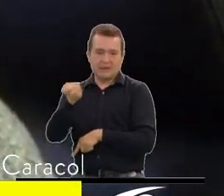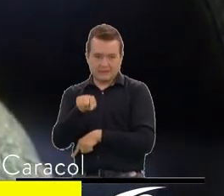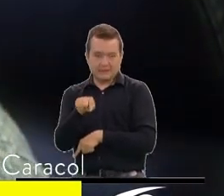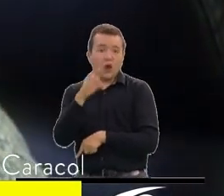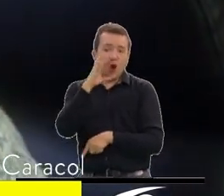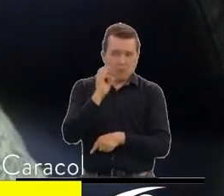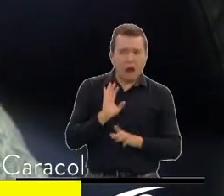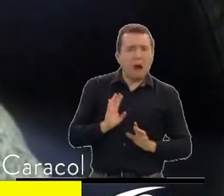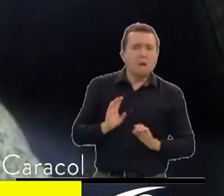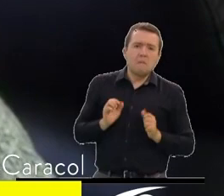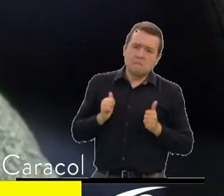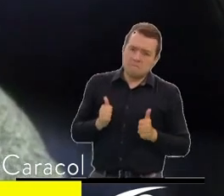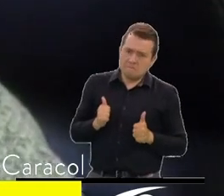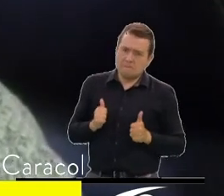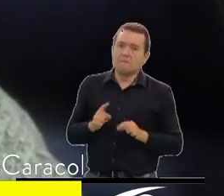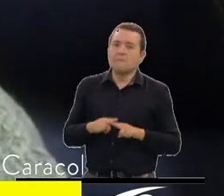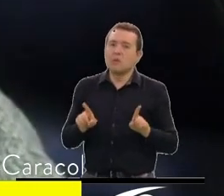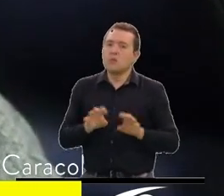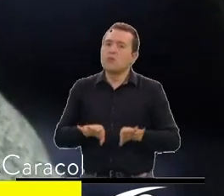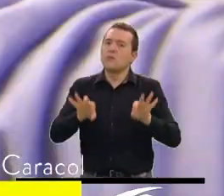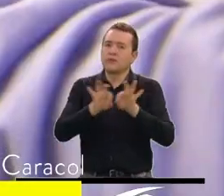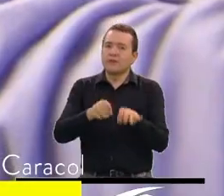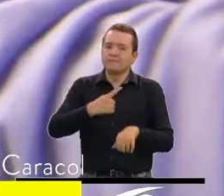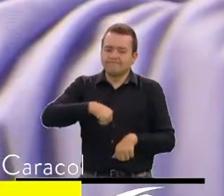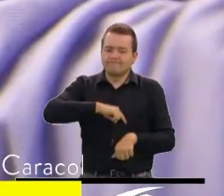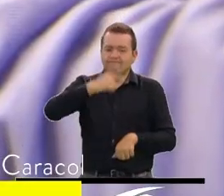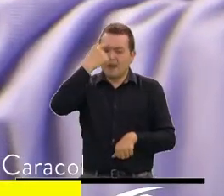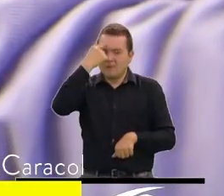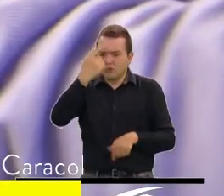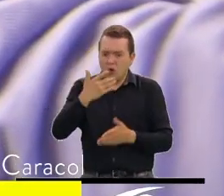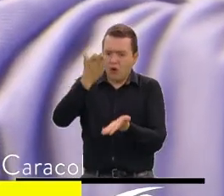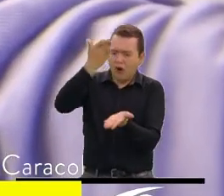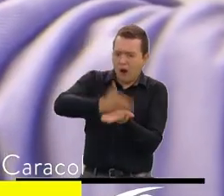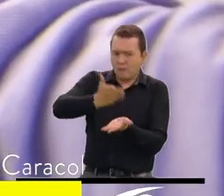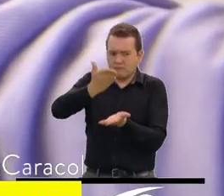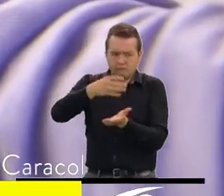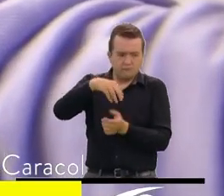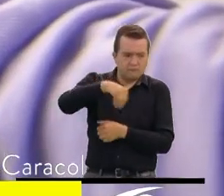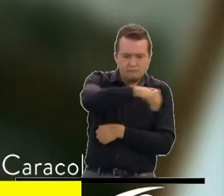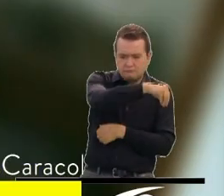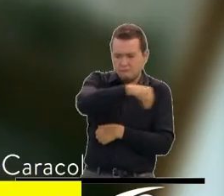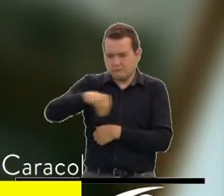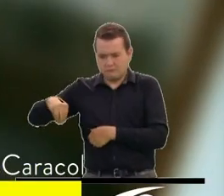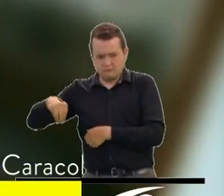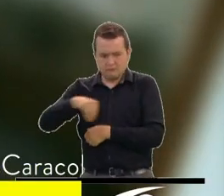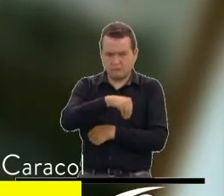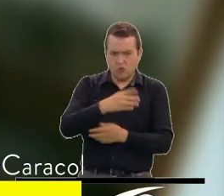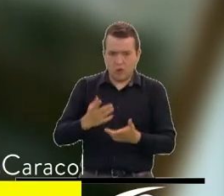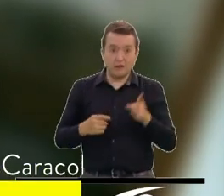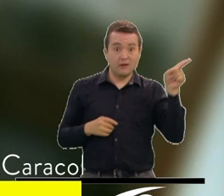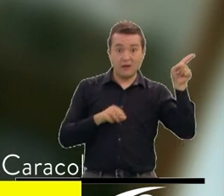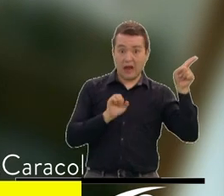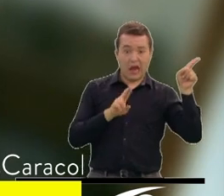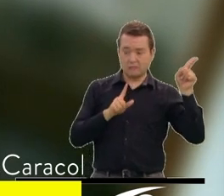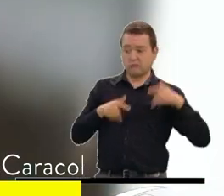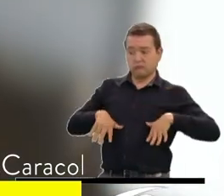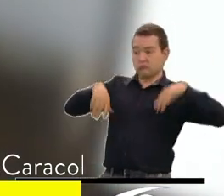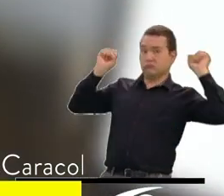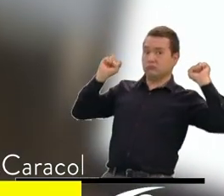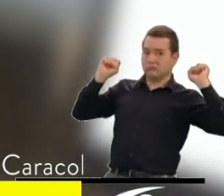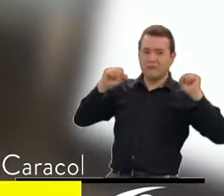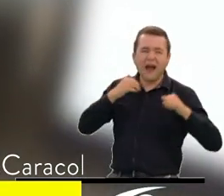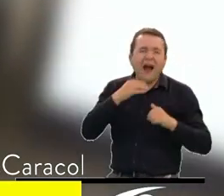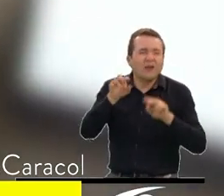es importante que igual pensemos como en este tipo de accidentes. Recuerde que si la ARL no responde en caso de un accidente durante el